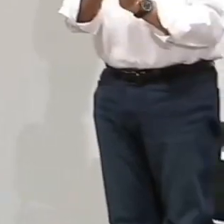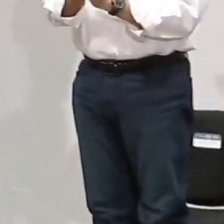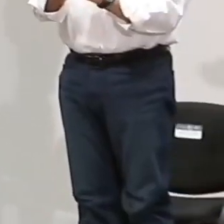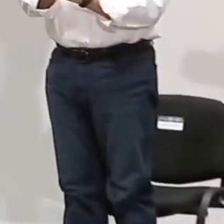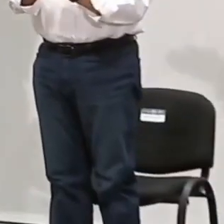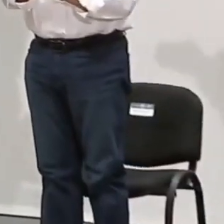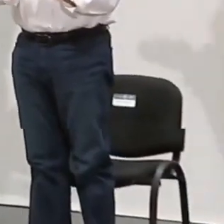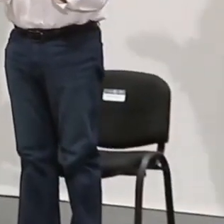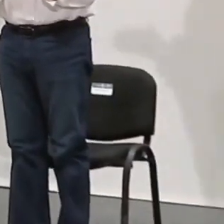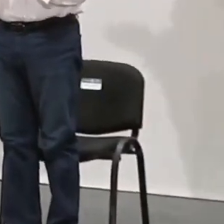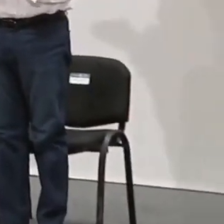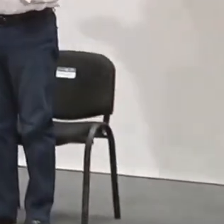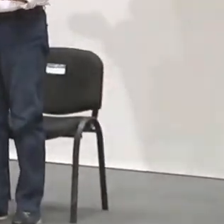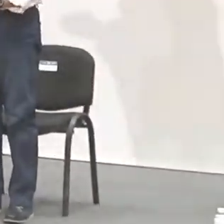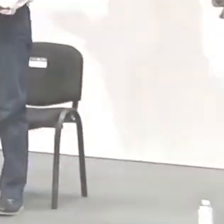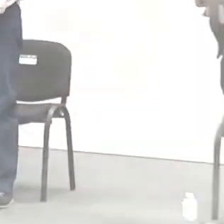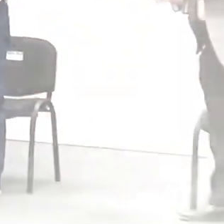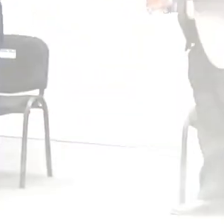Gracias.